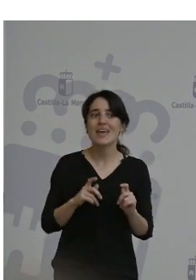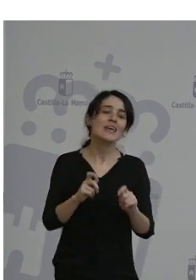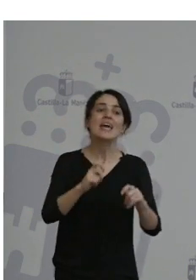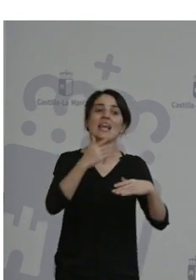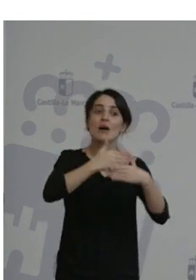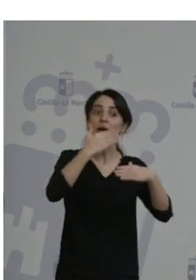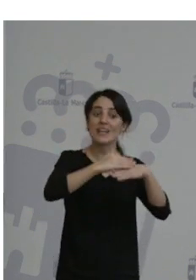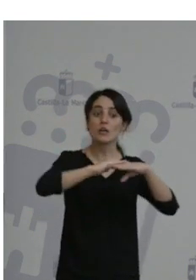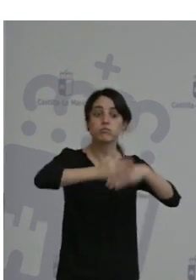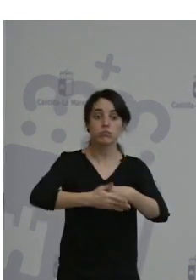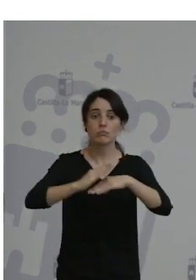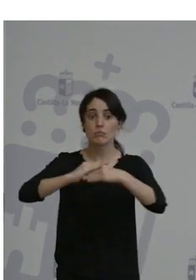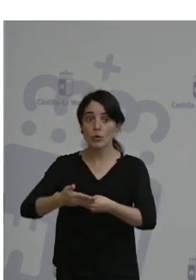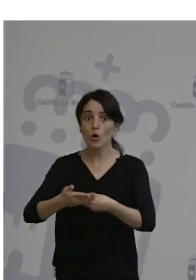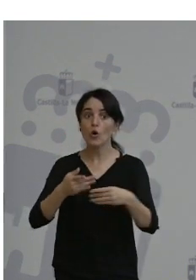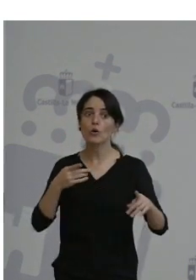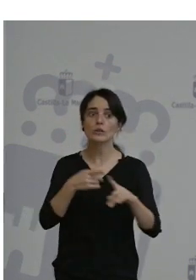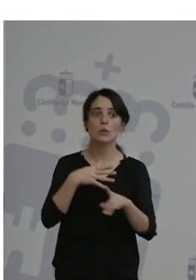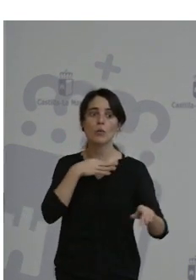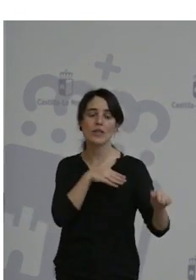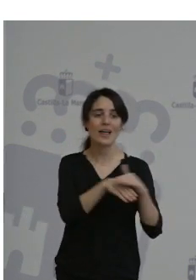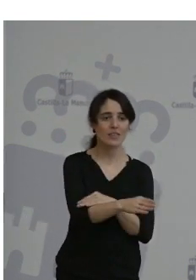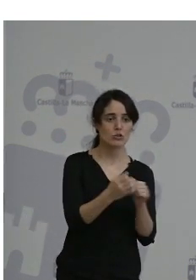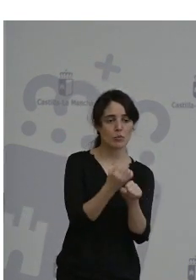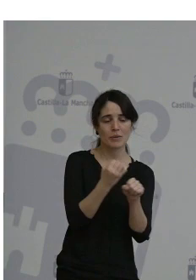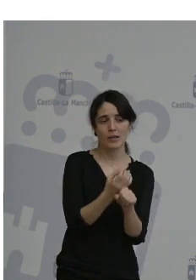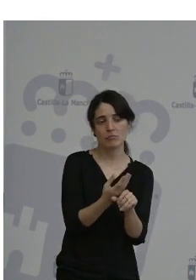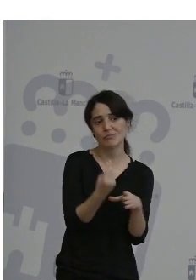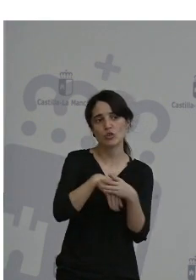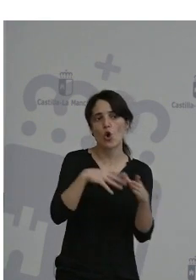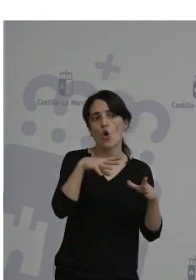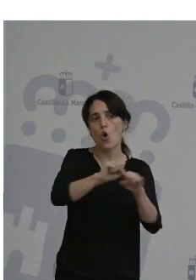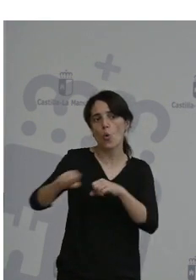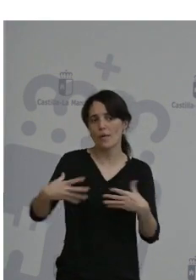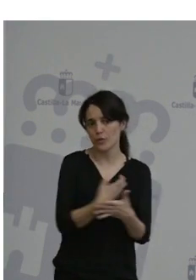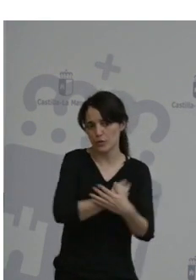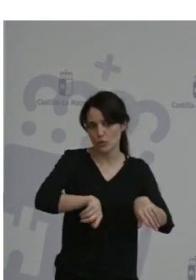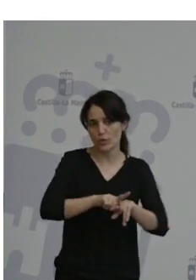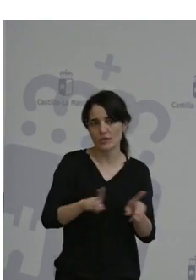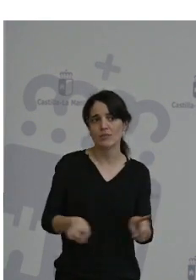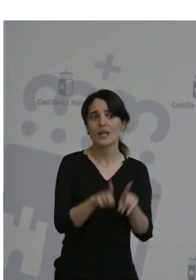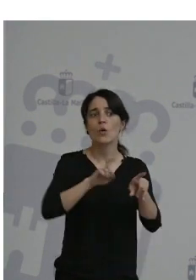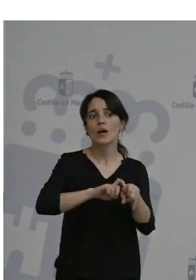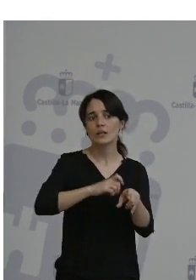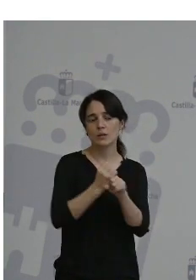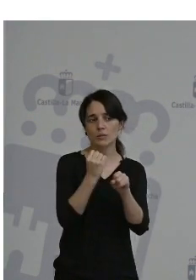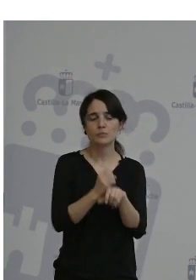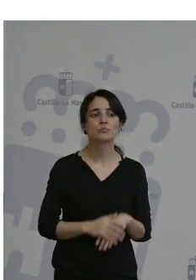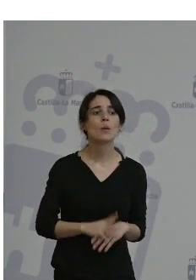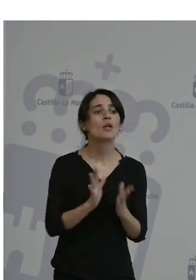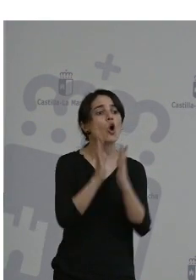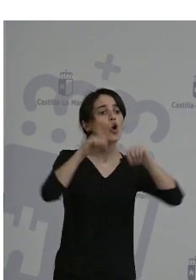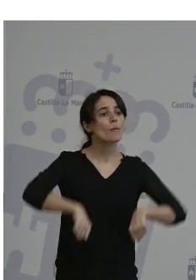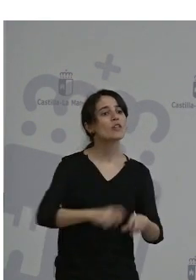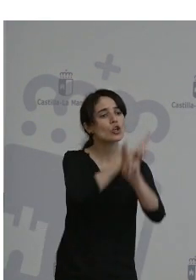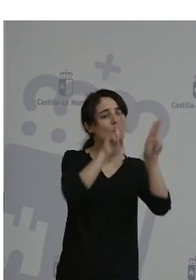obstáculos en el acceso al empleo en todo tipo de ocupación. Pero es la Convención Internacional sobre los Derechos de las